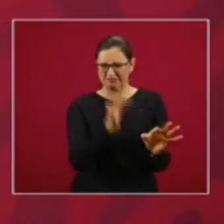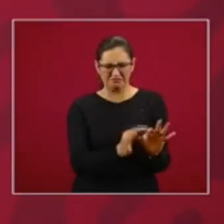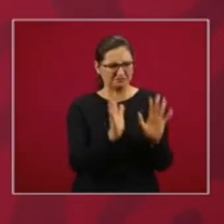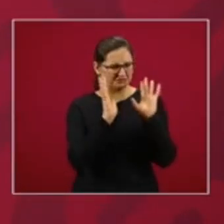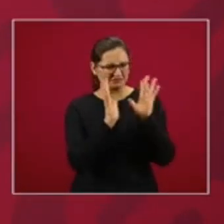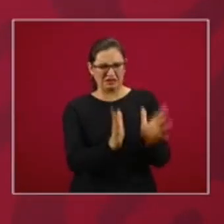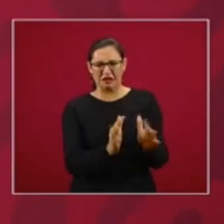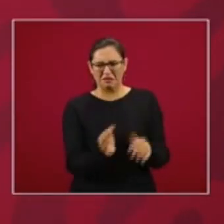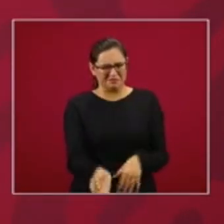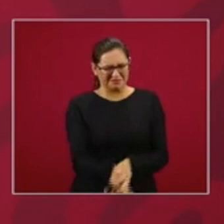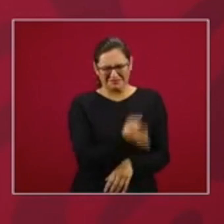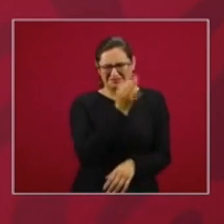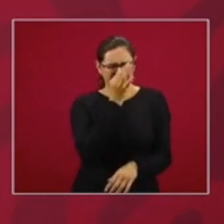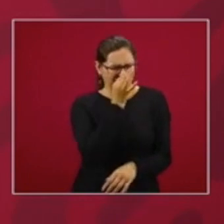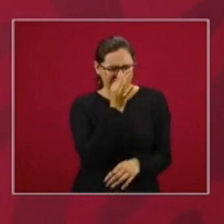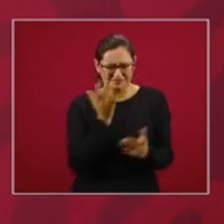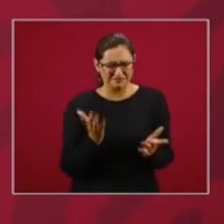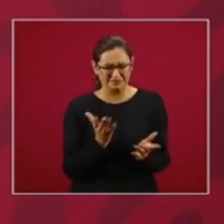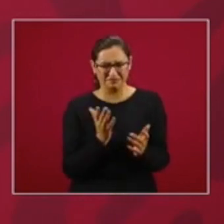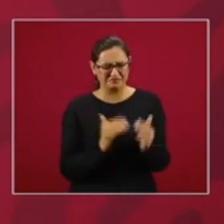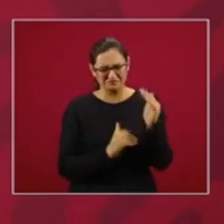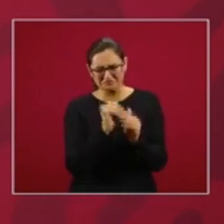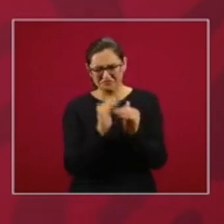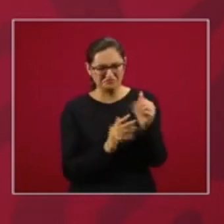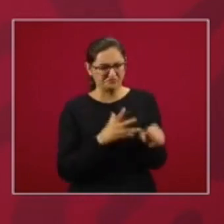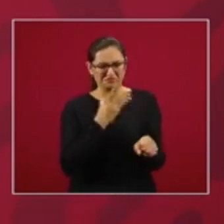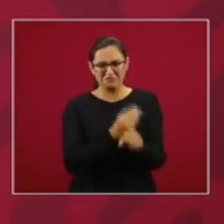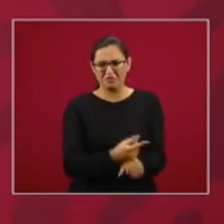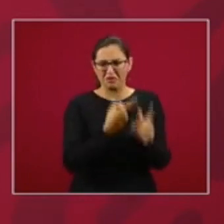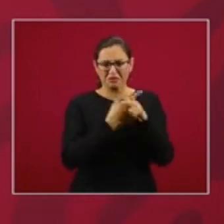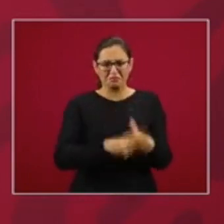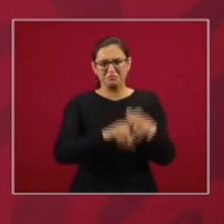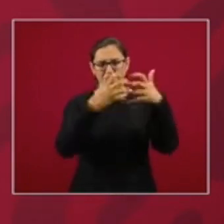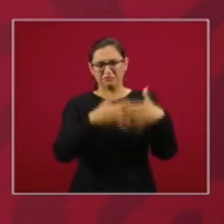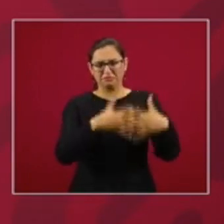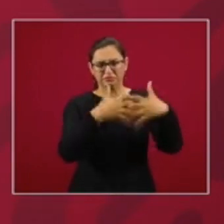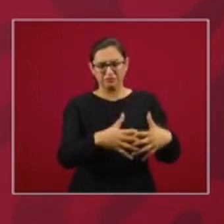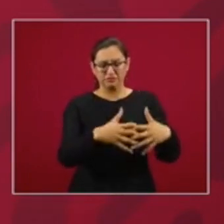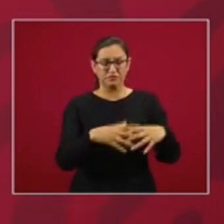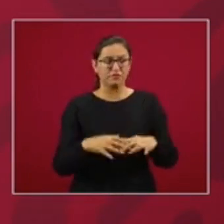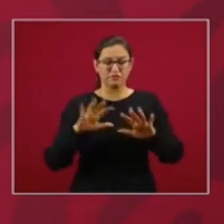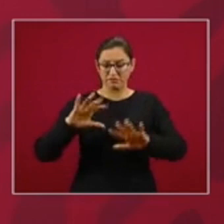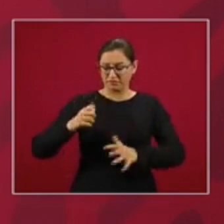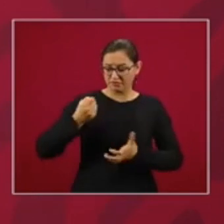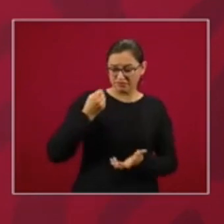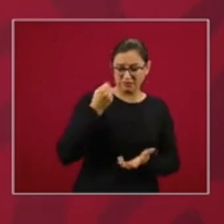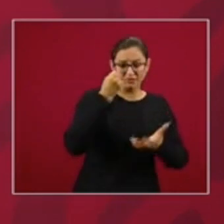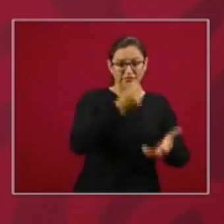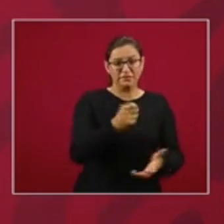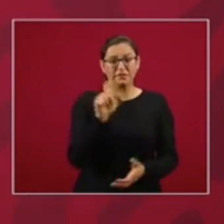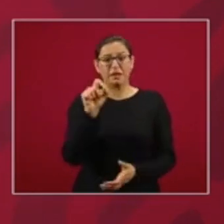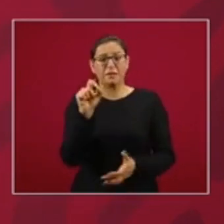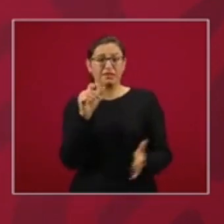funcione, opere. Se trata de una inversión de alrededor de 20